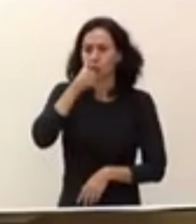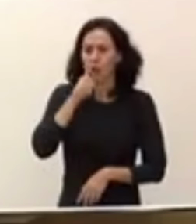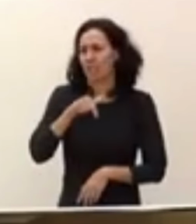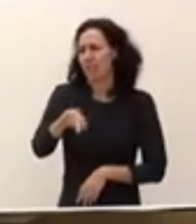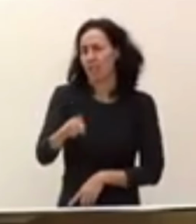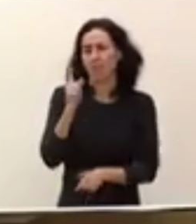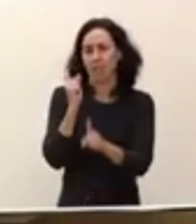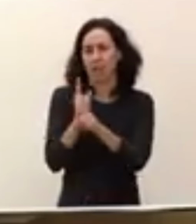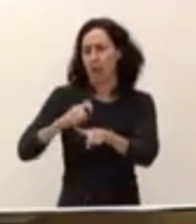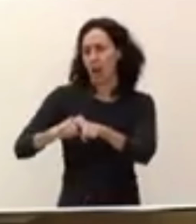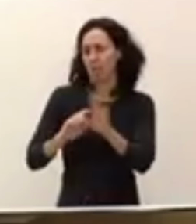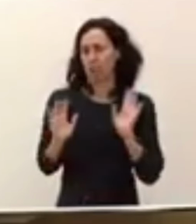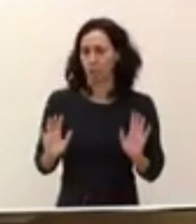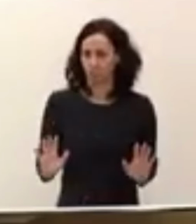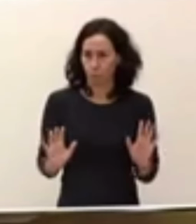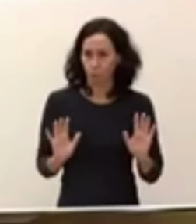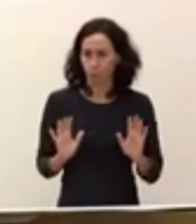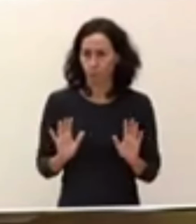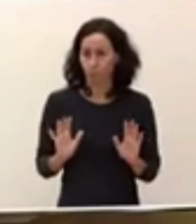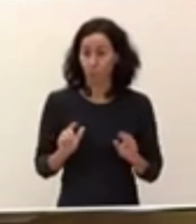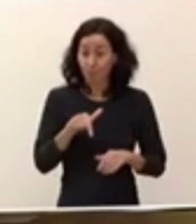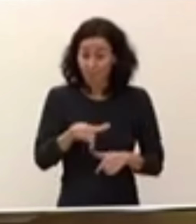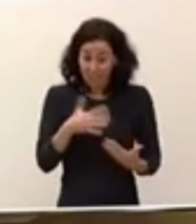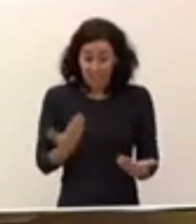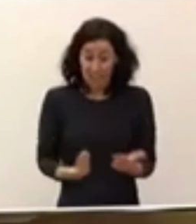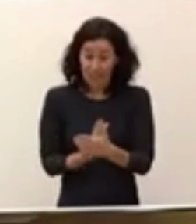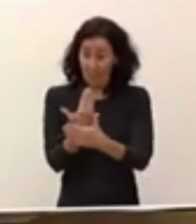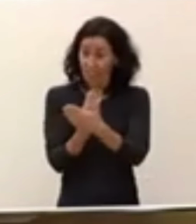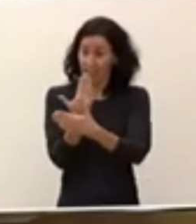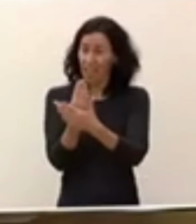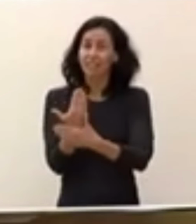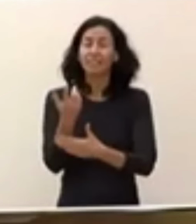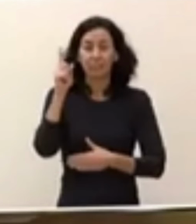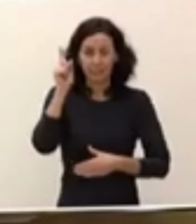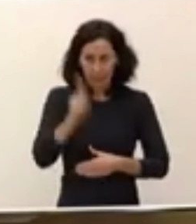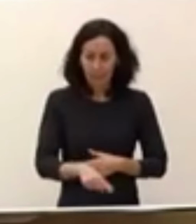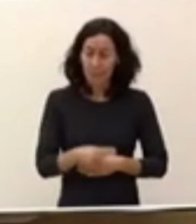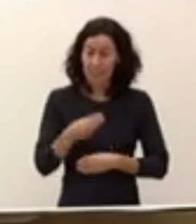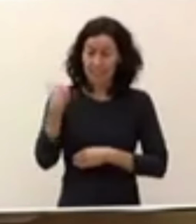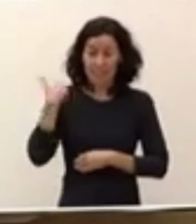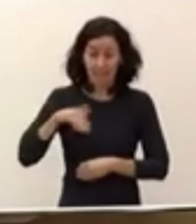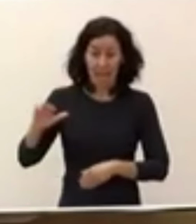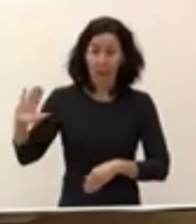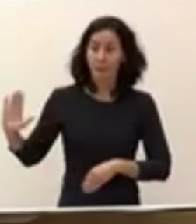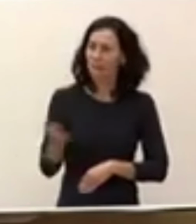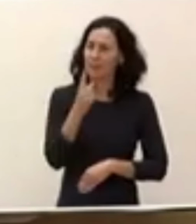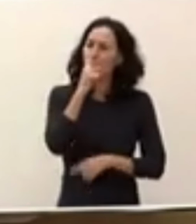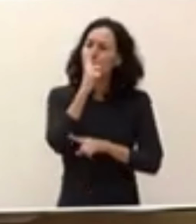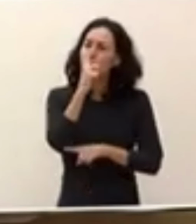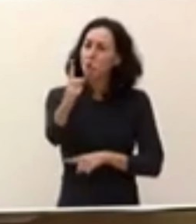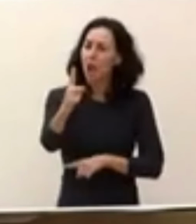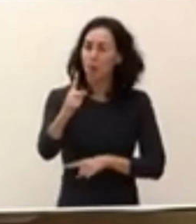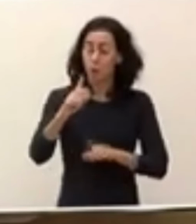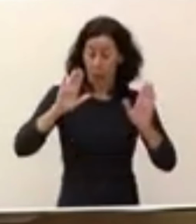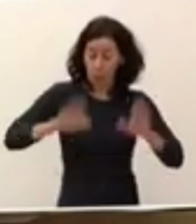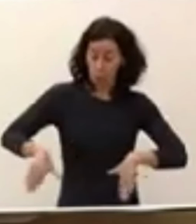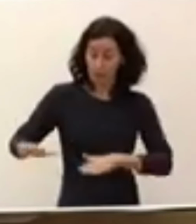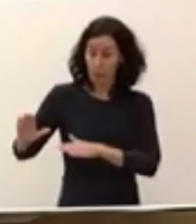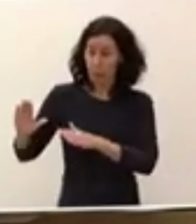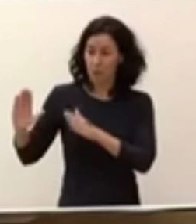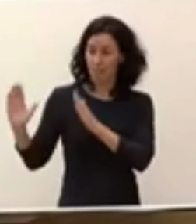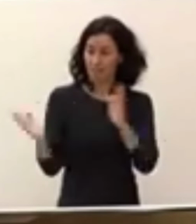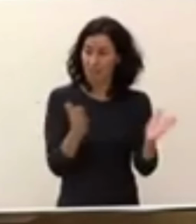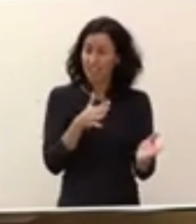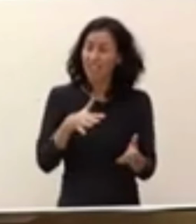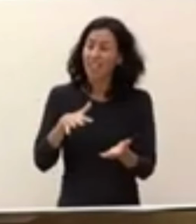en estos días, se cumple también un año de la última fase de ese genocidio que el Estado terrorista de Israel está cometiendo